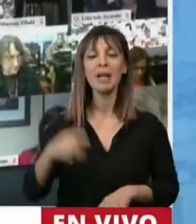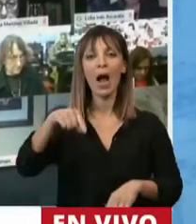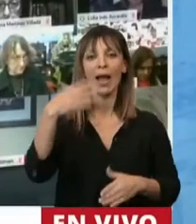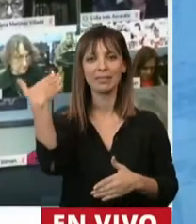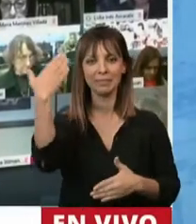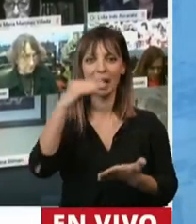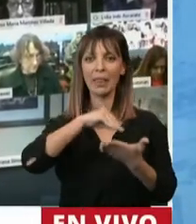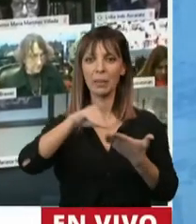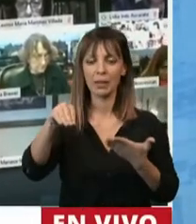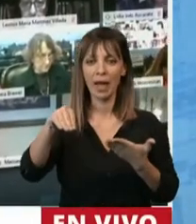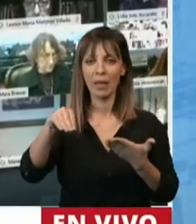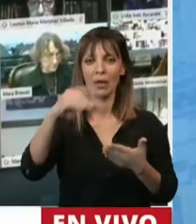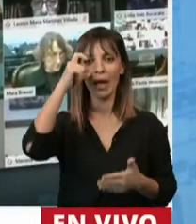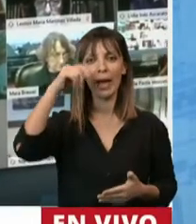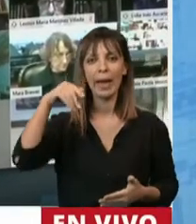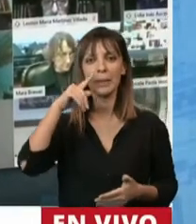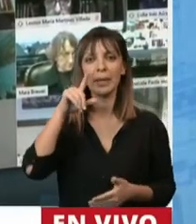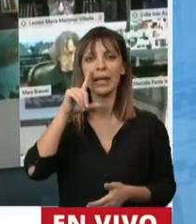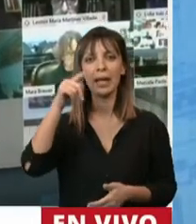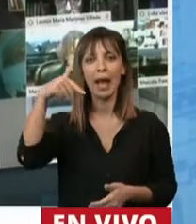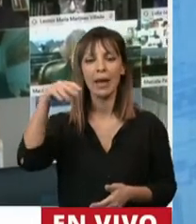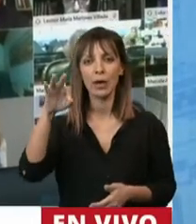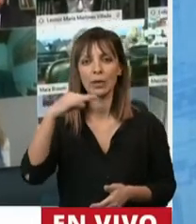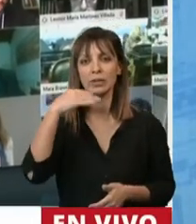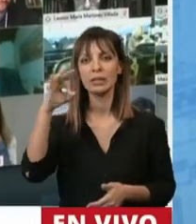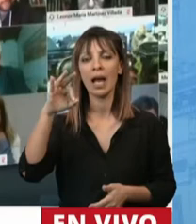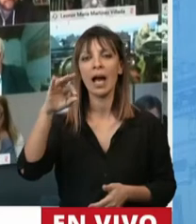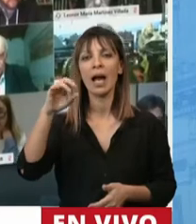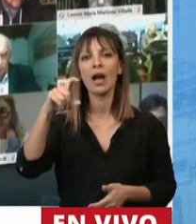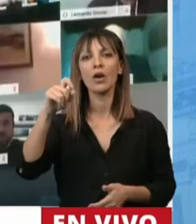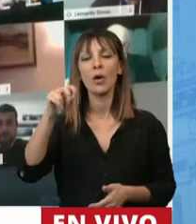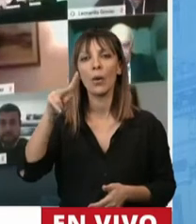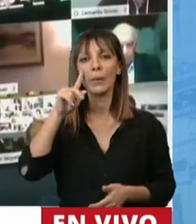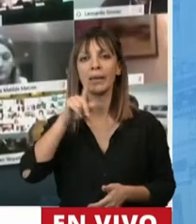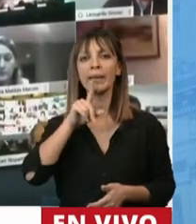Tiene la palabra el diputado Emiliano Benjamín Jacobiti.